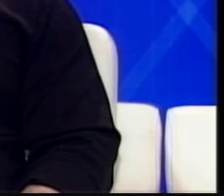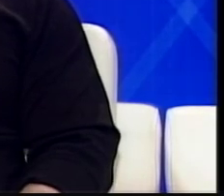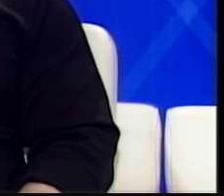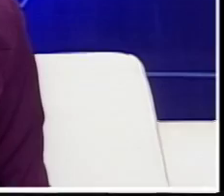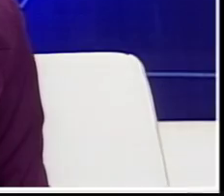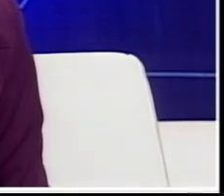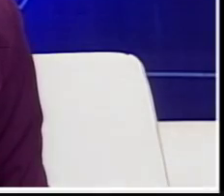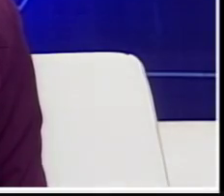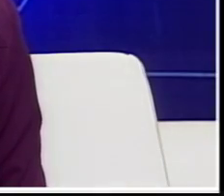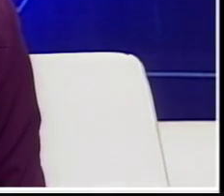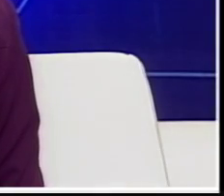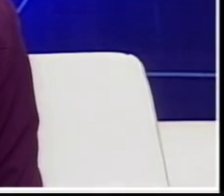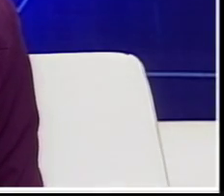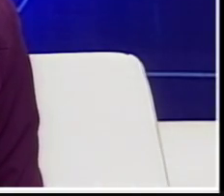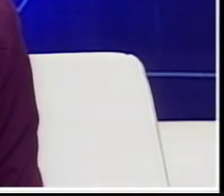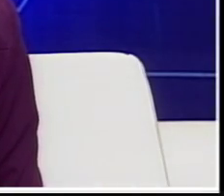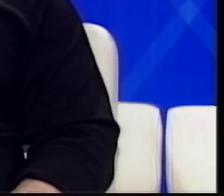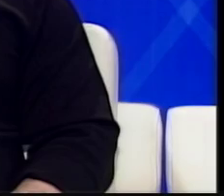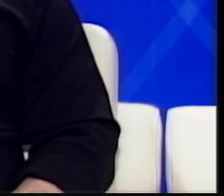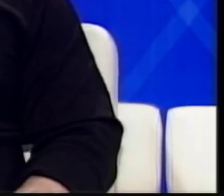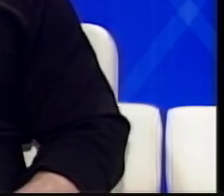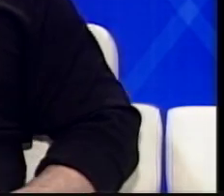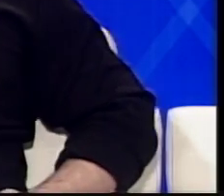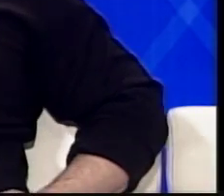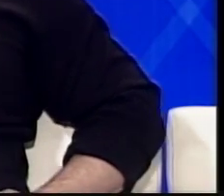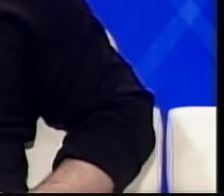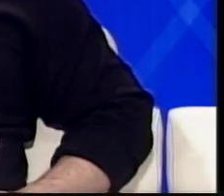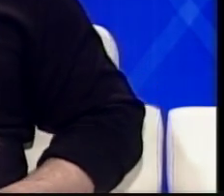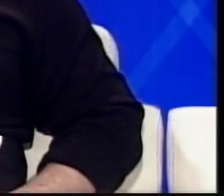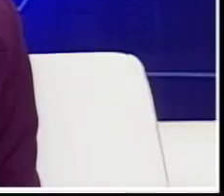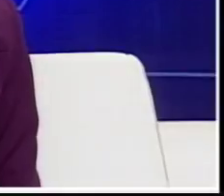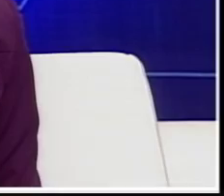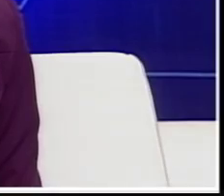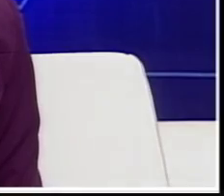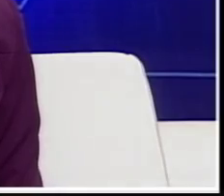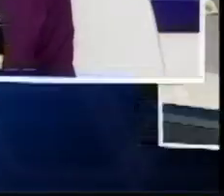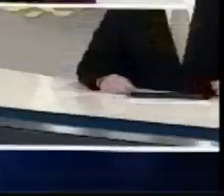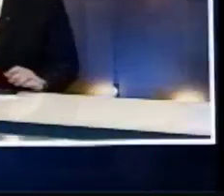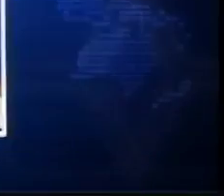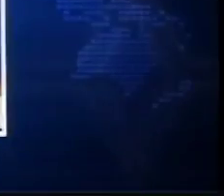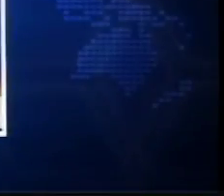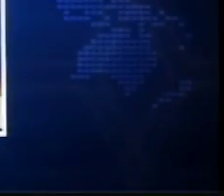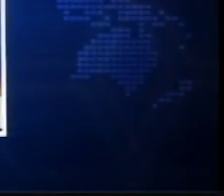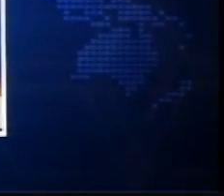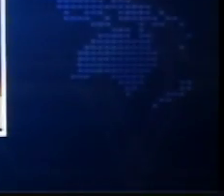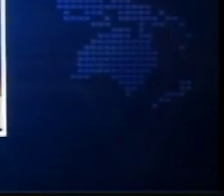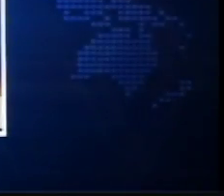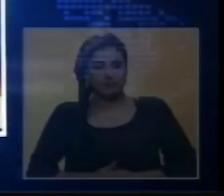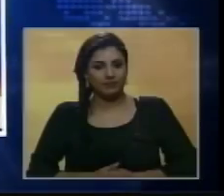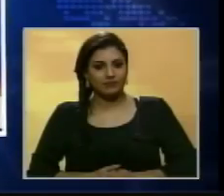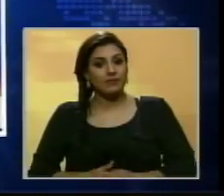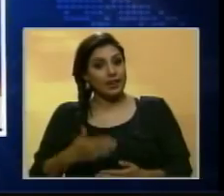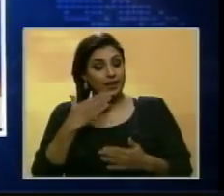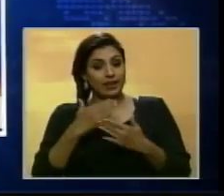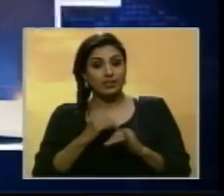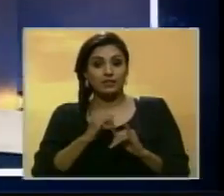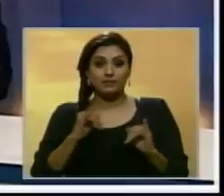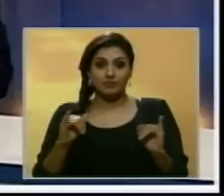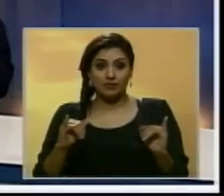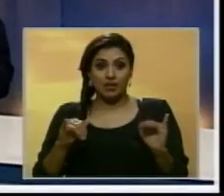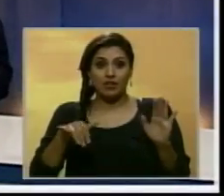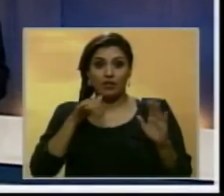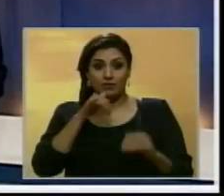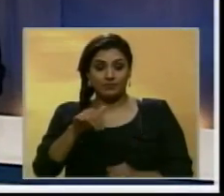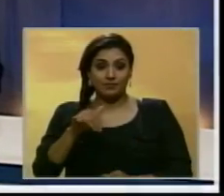amable. Despedimos entrevista a Venevisión con el defensor del pueblo, Tarek William Saab. Néstor. Muchísimas gracias, Lirio. Amigos, hasta